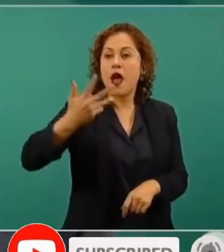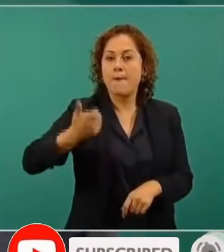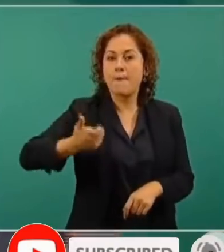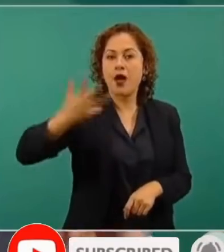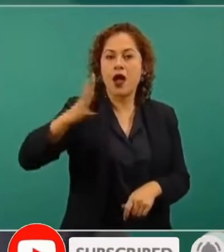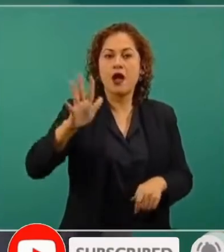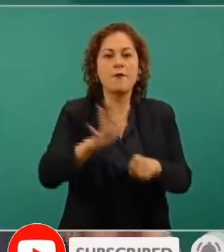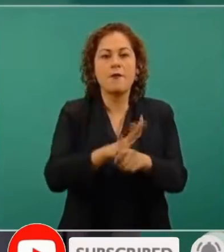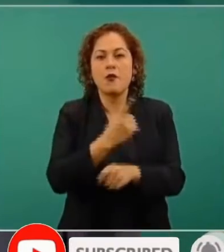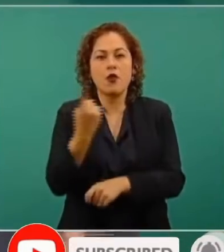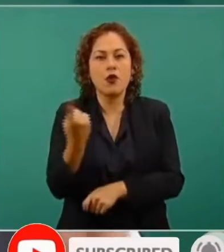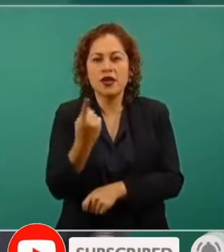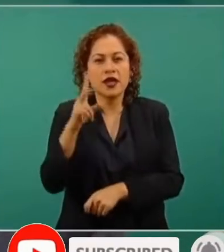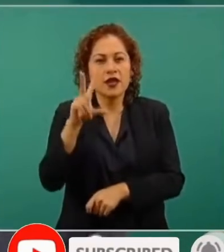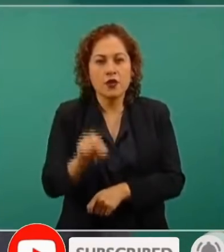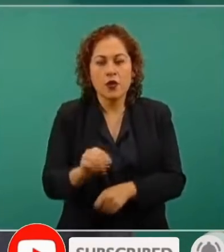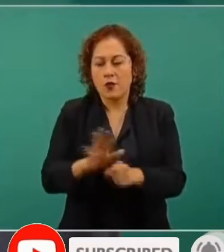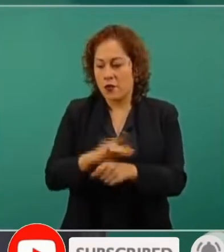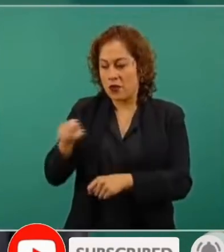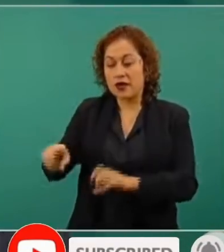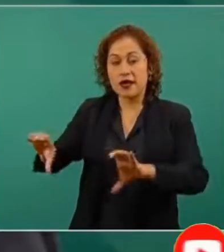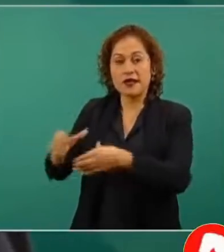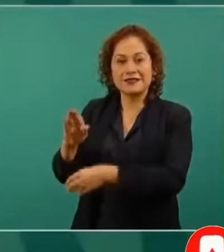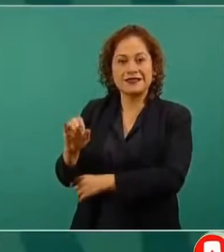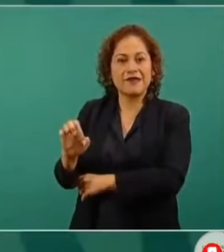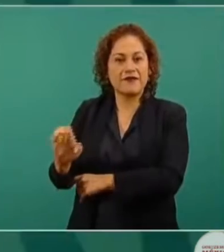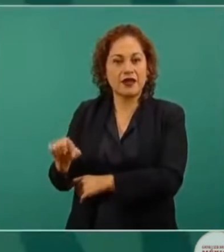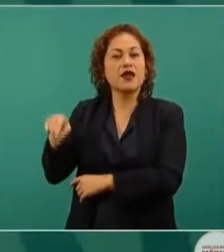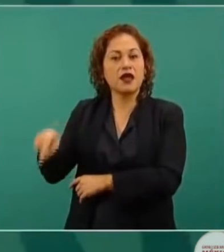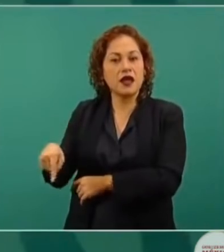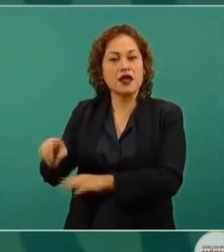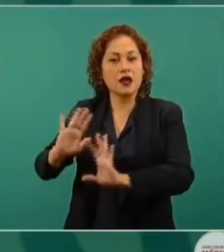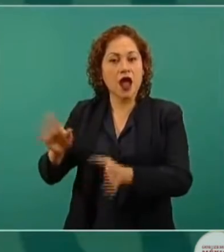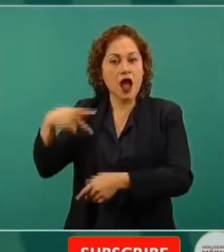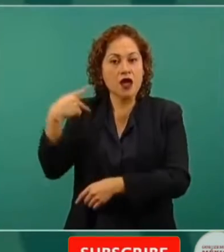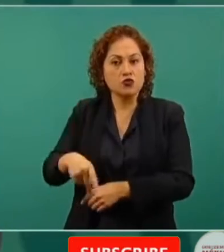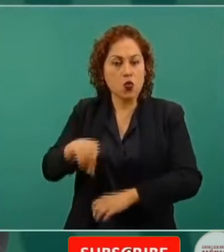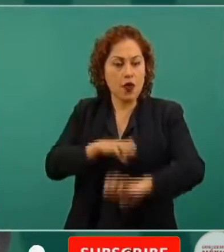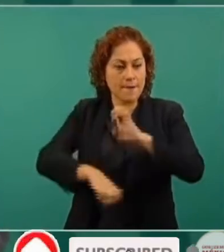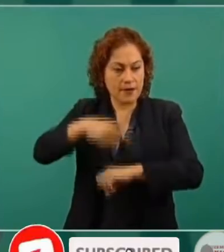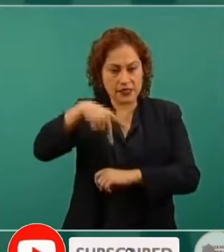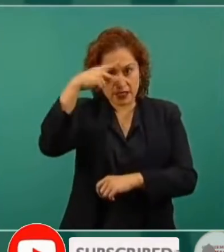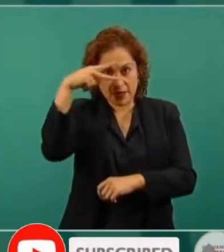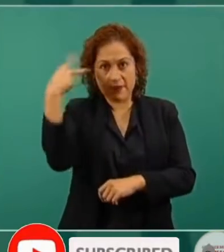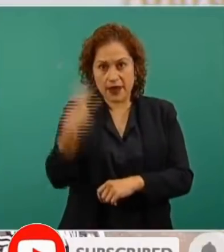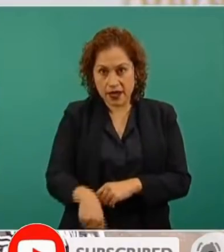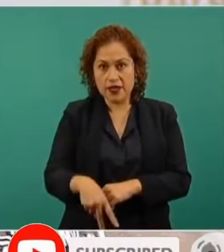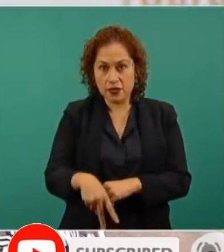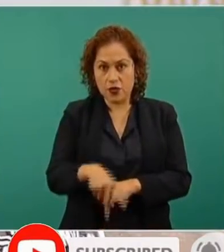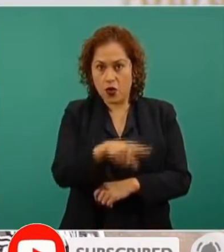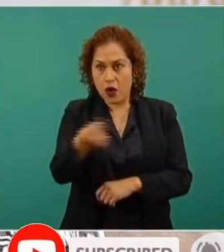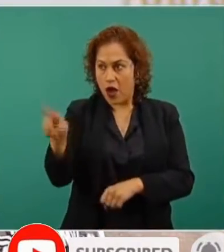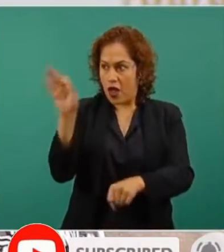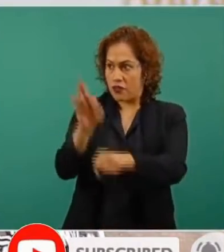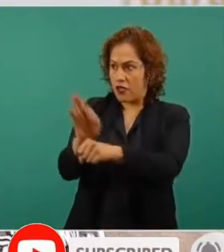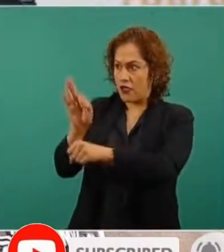lucrar, sino una empresa que viene a servir al país. Esa es la que quieren desaparecer con estas leyes, con esta reforma energética